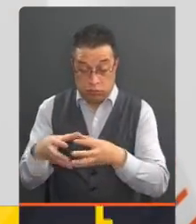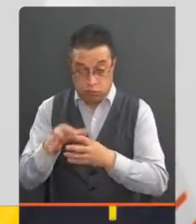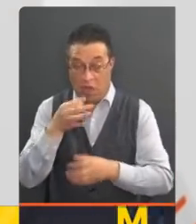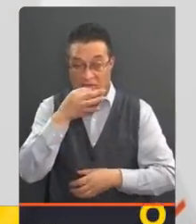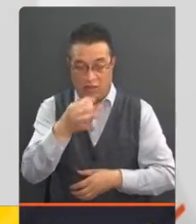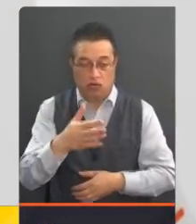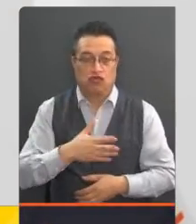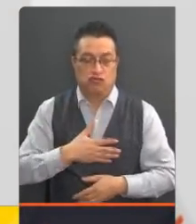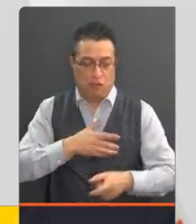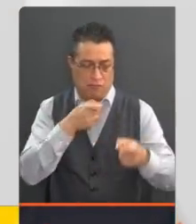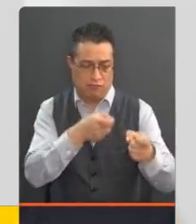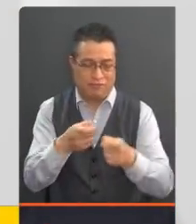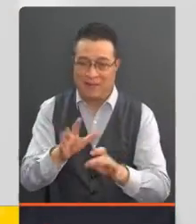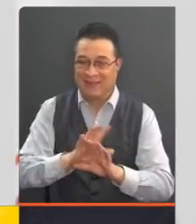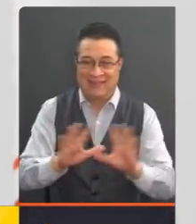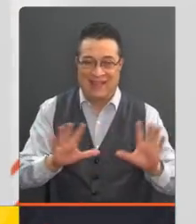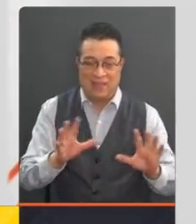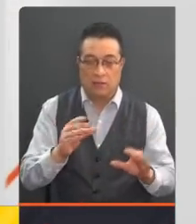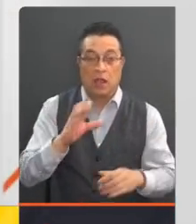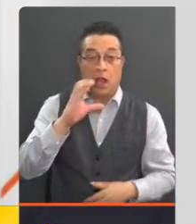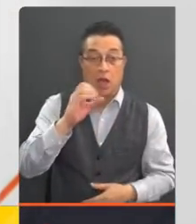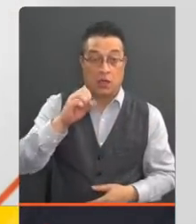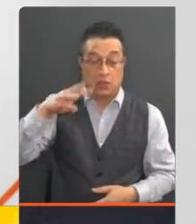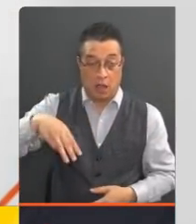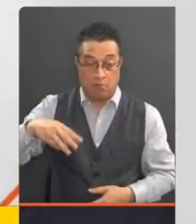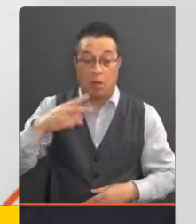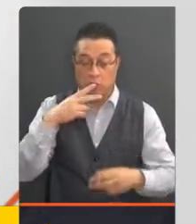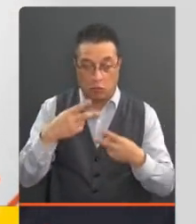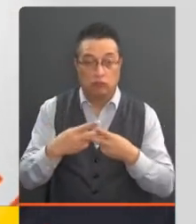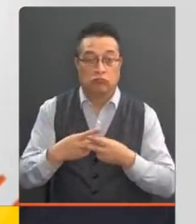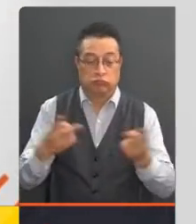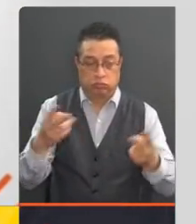ataque armado. De hecho, la CAM publicó un comunicado